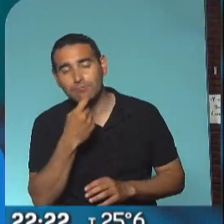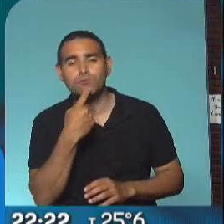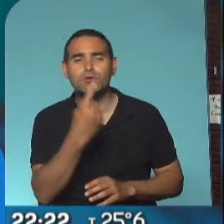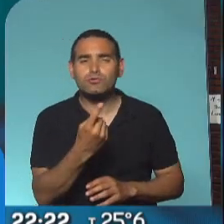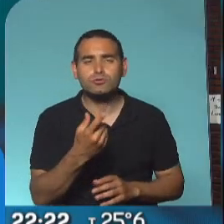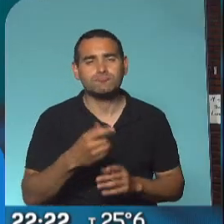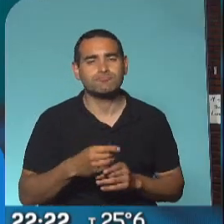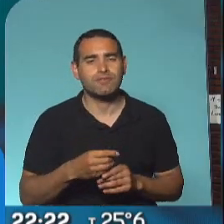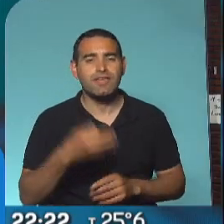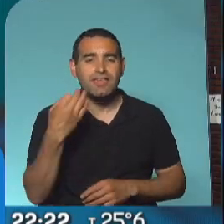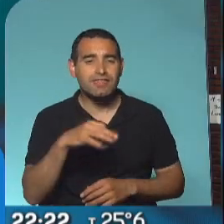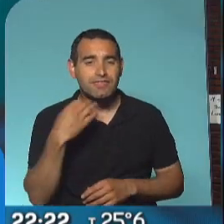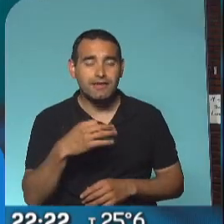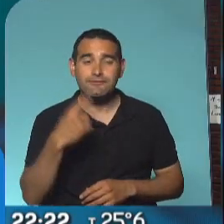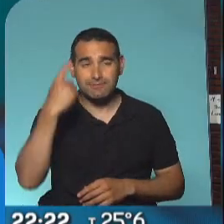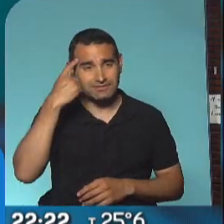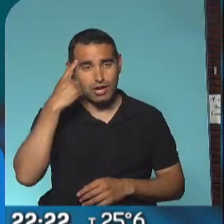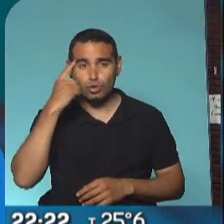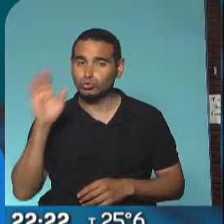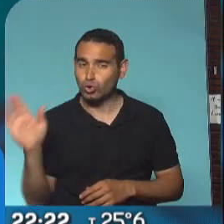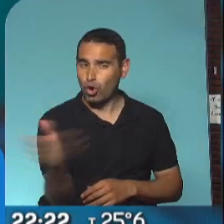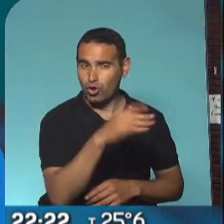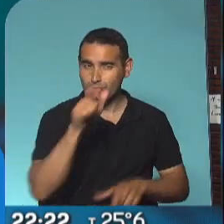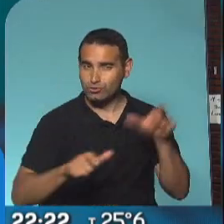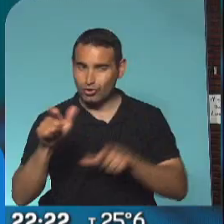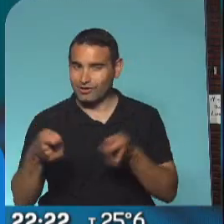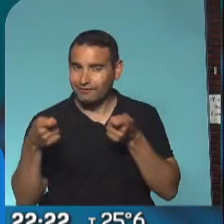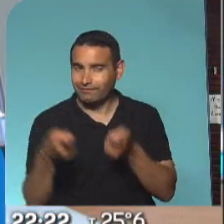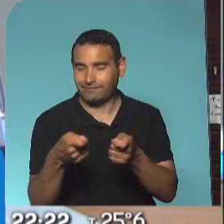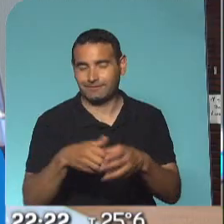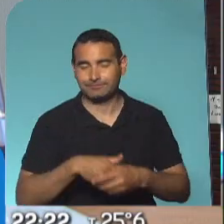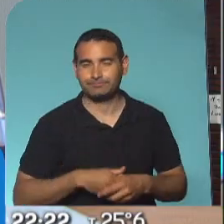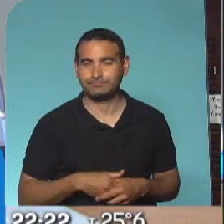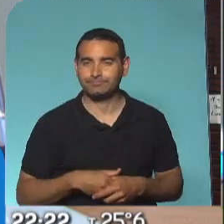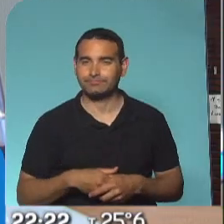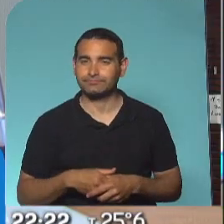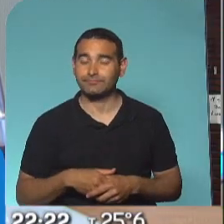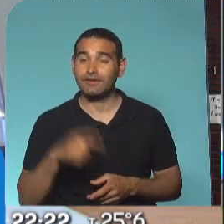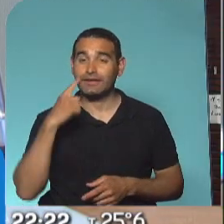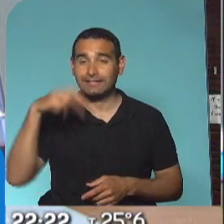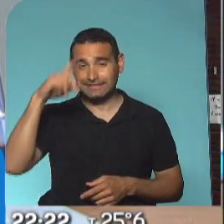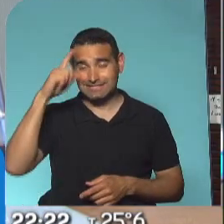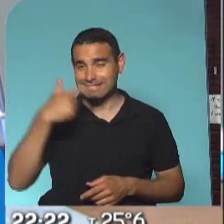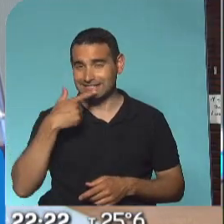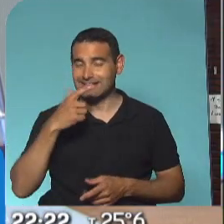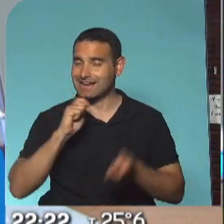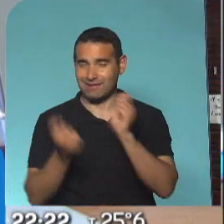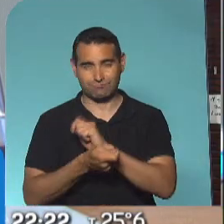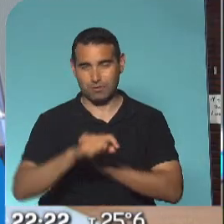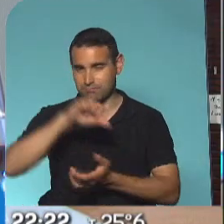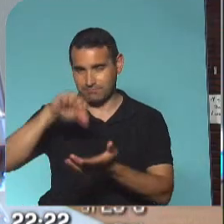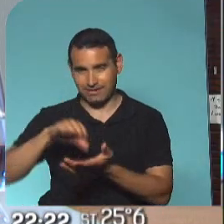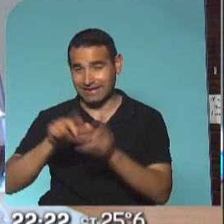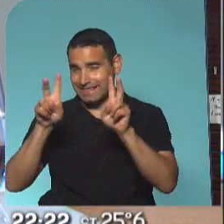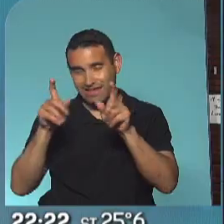actores, yo digo, hay que poner en la mesa todos los actores que han intervenido. Te propongo, Inés, cambiar de país, no de